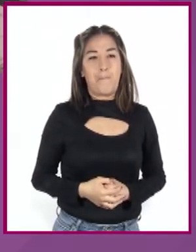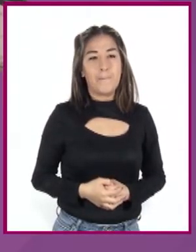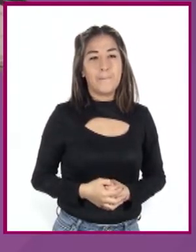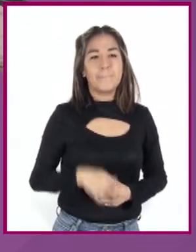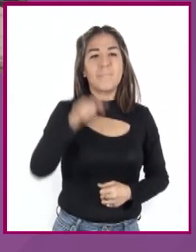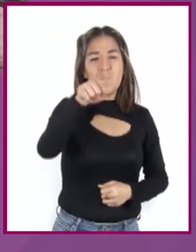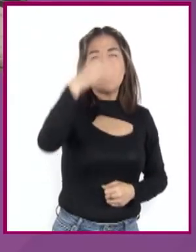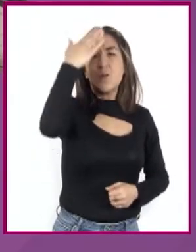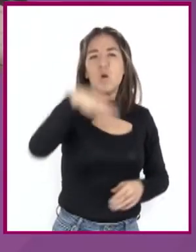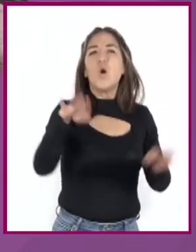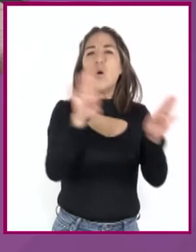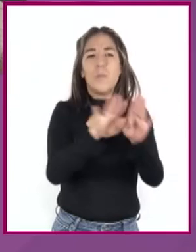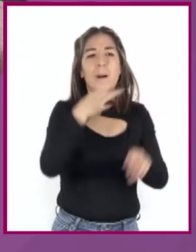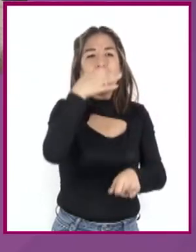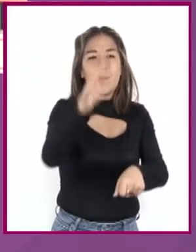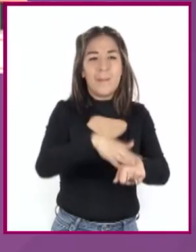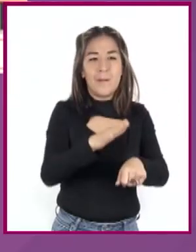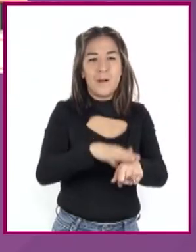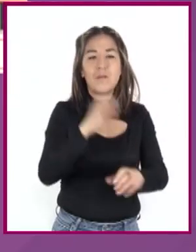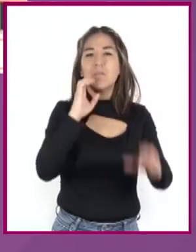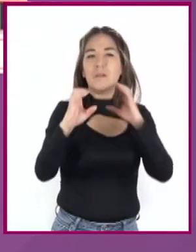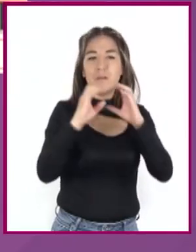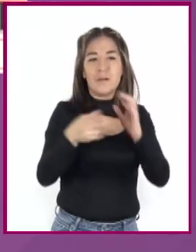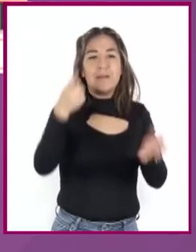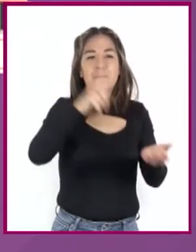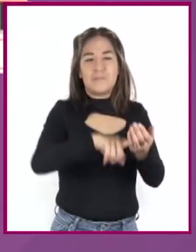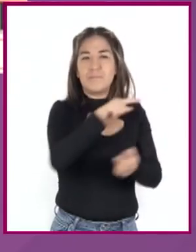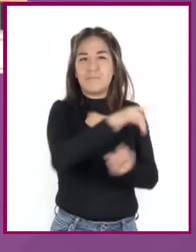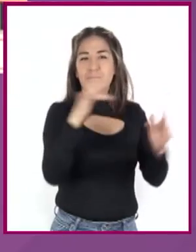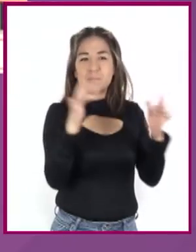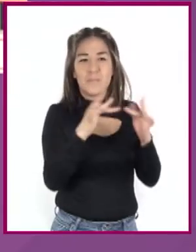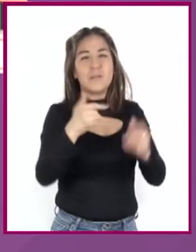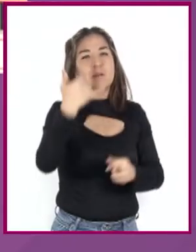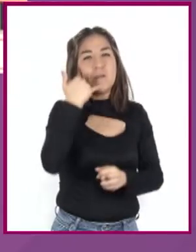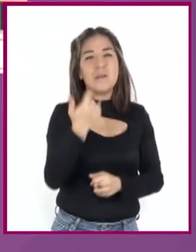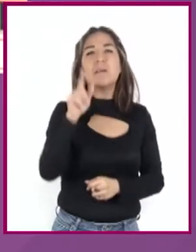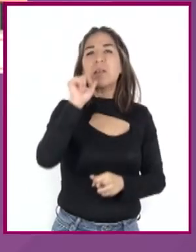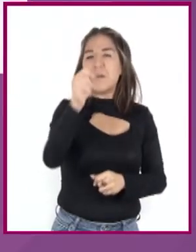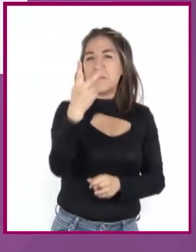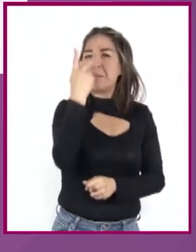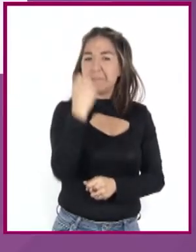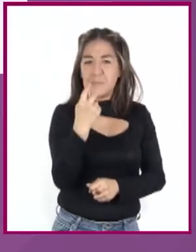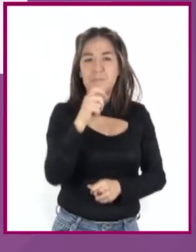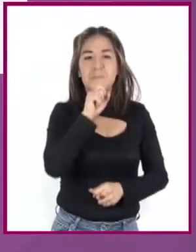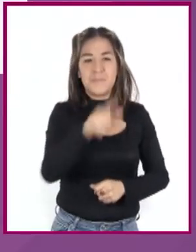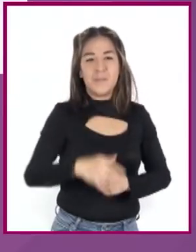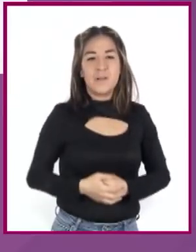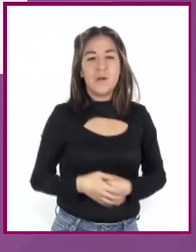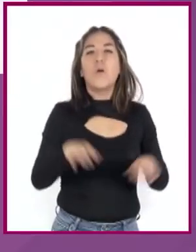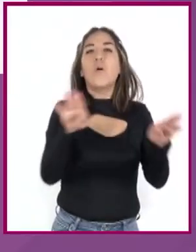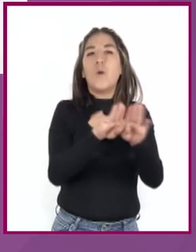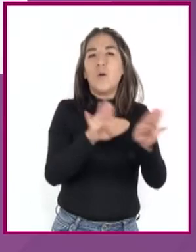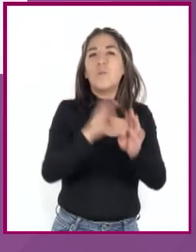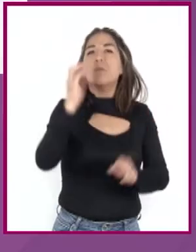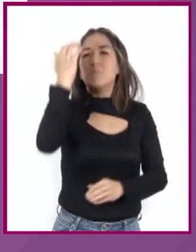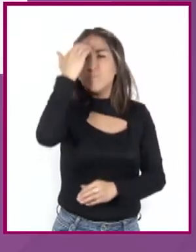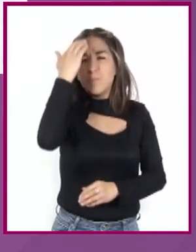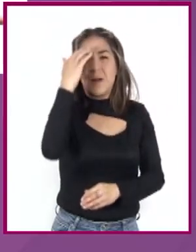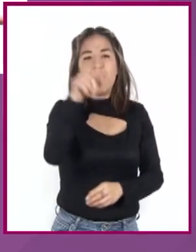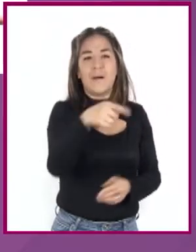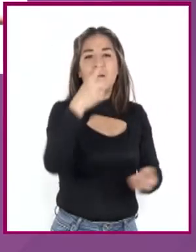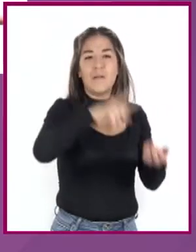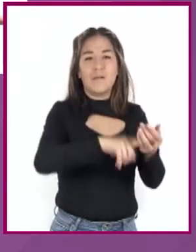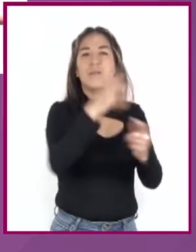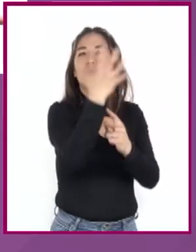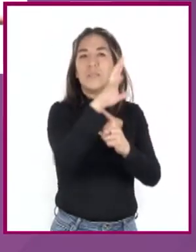¿Sabes cómo llegan las señales de comunicación a los teléfonos móviles y a los televisores? ¿O cómo se conoce el pronóstico